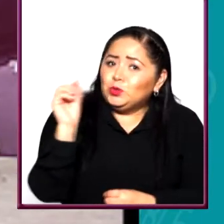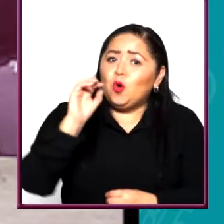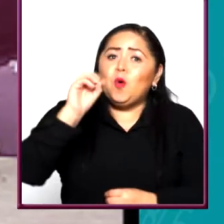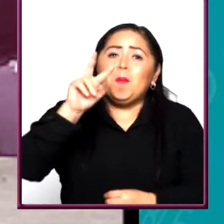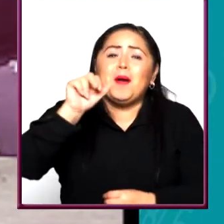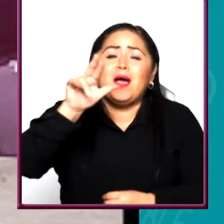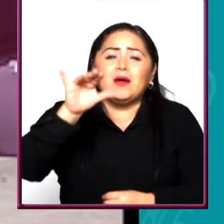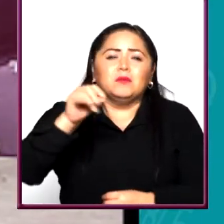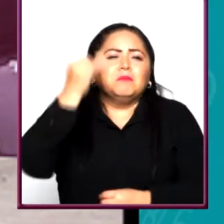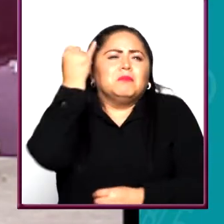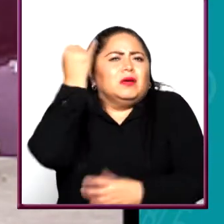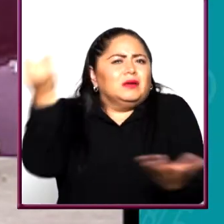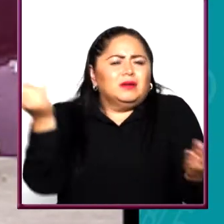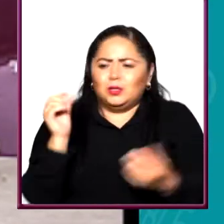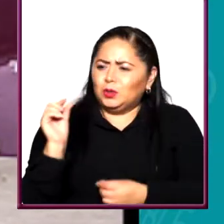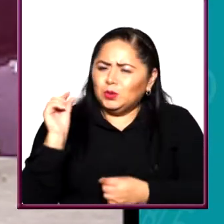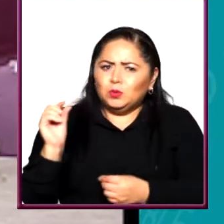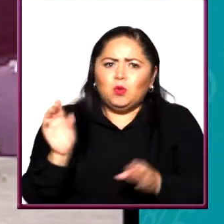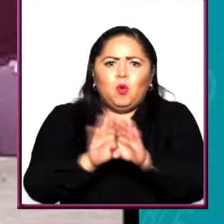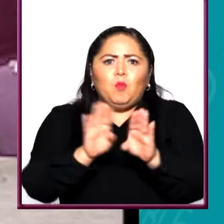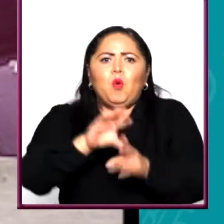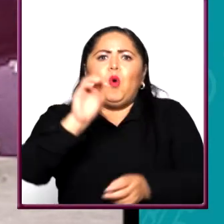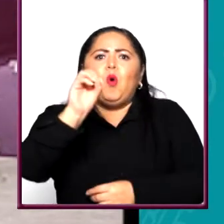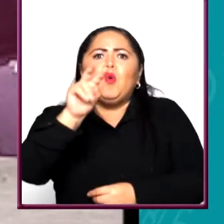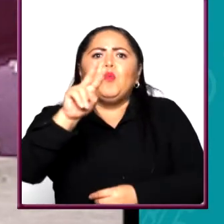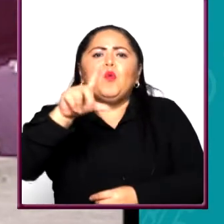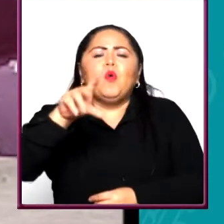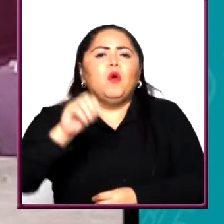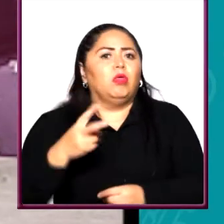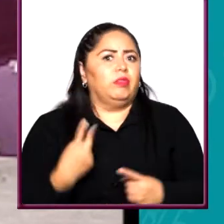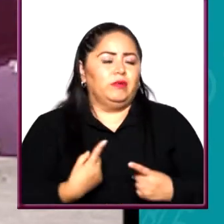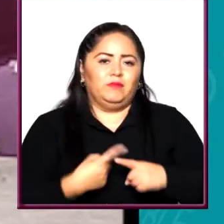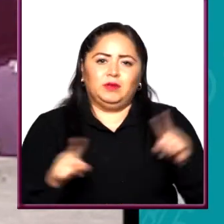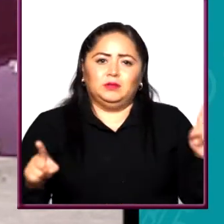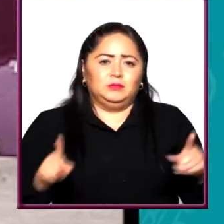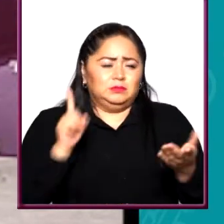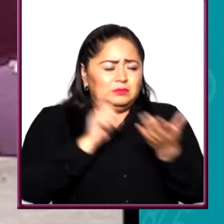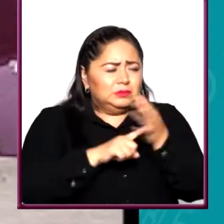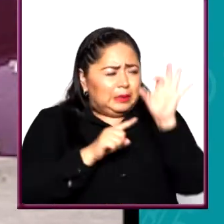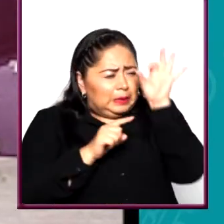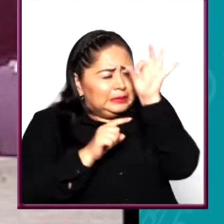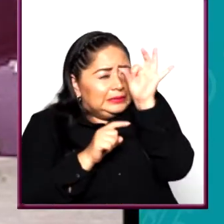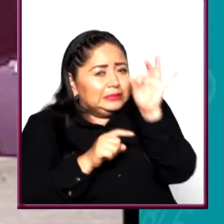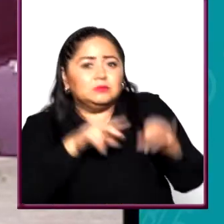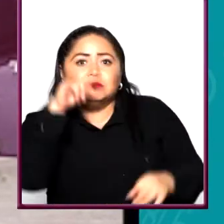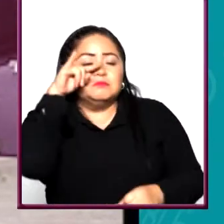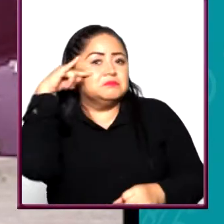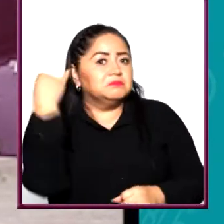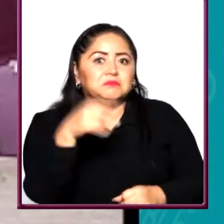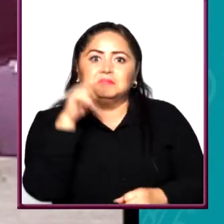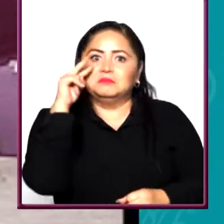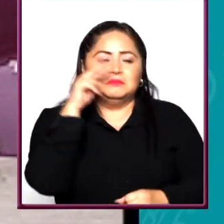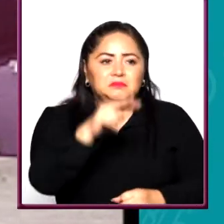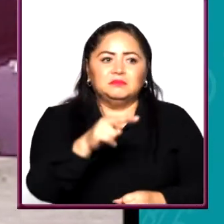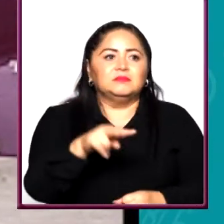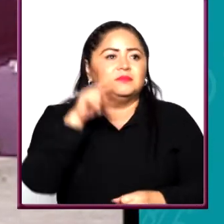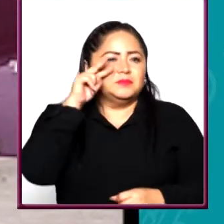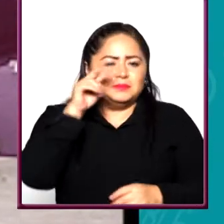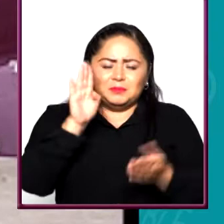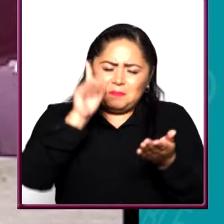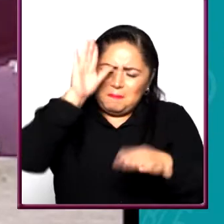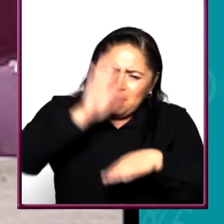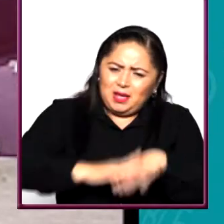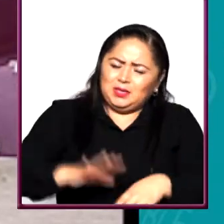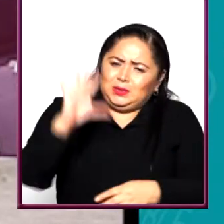ovarios. Imagínate de qué tamaño entonces son los óvulos. Son tan pequeños que no se pueden ver a simple vista. Miden